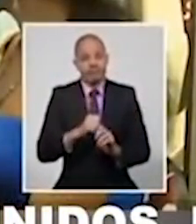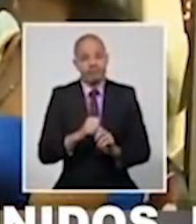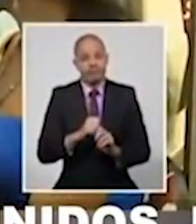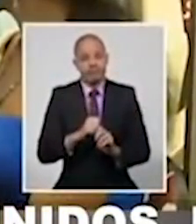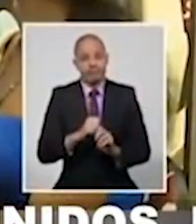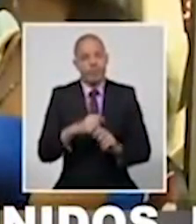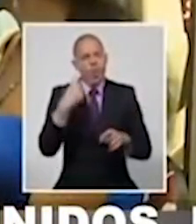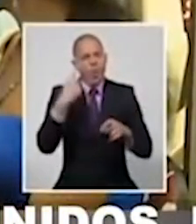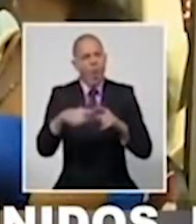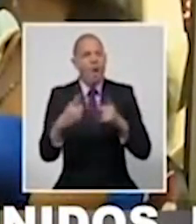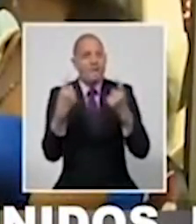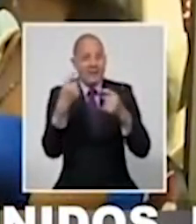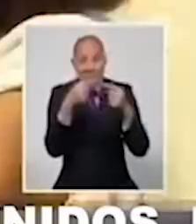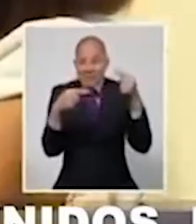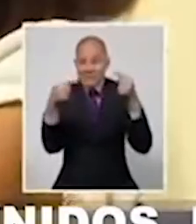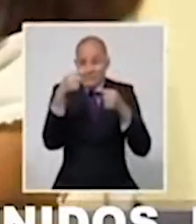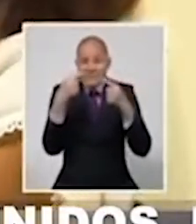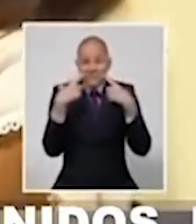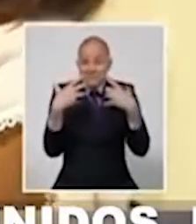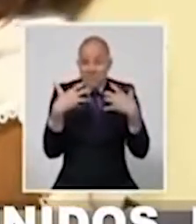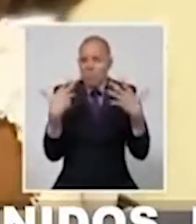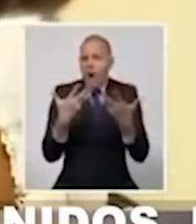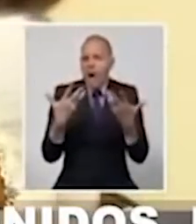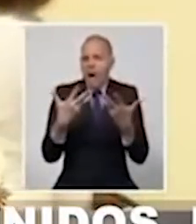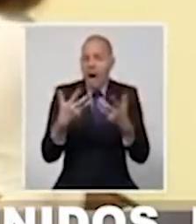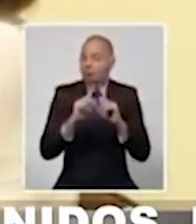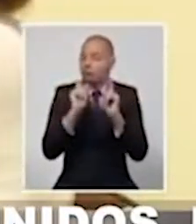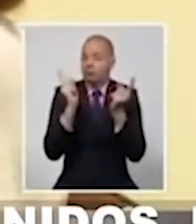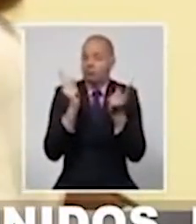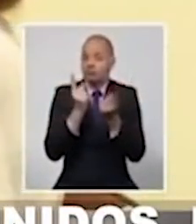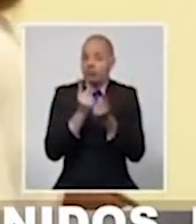menos represores. Es sencillo y llanamente porque es la capital.